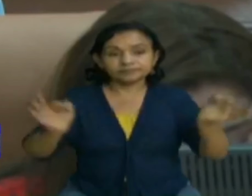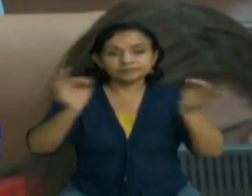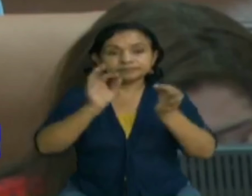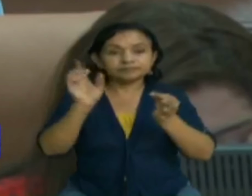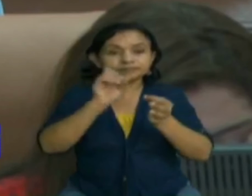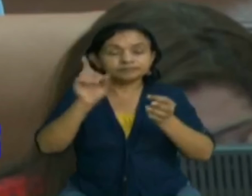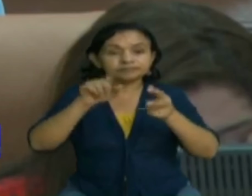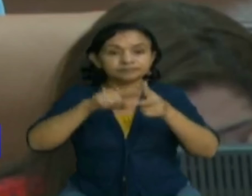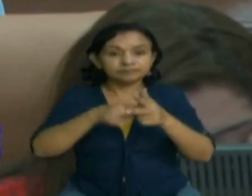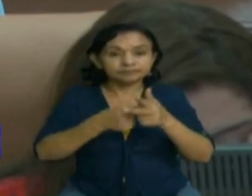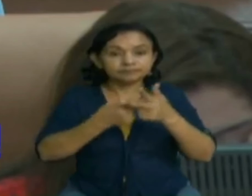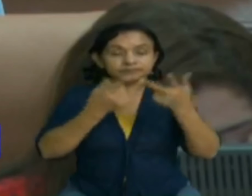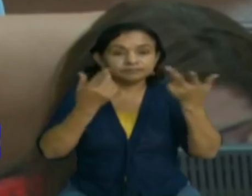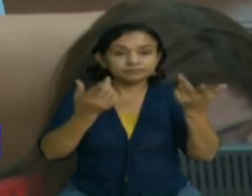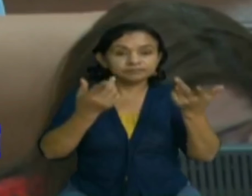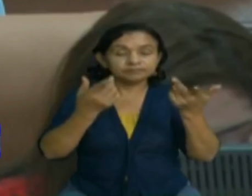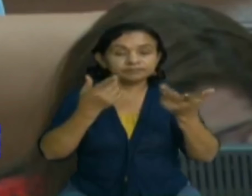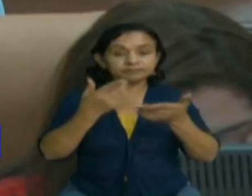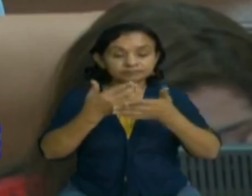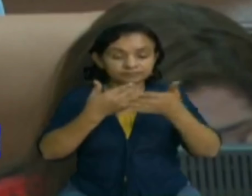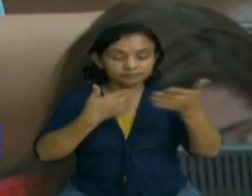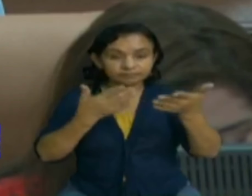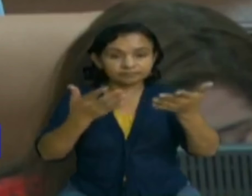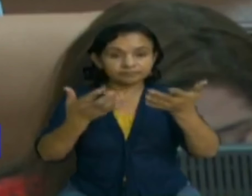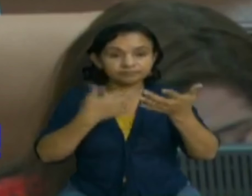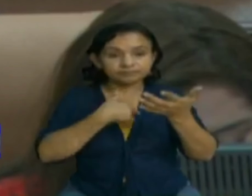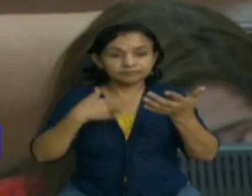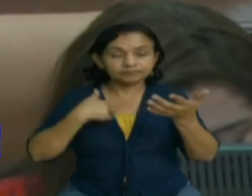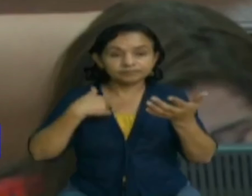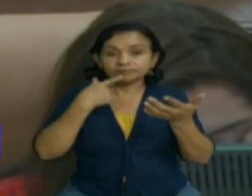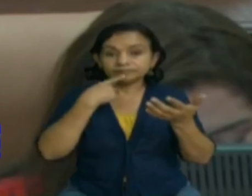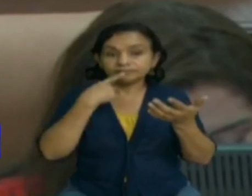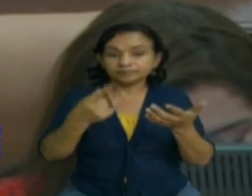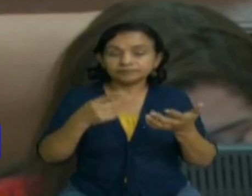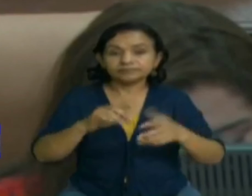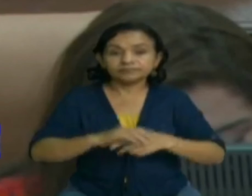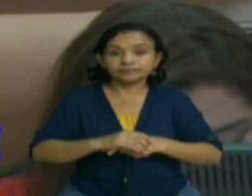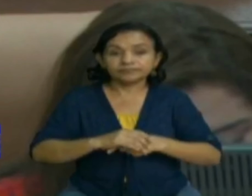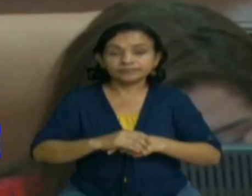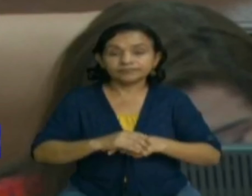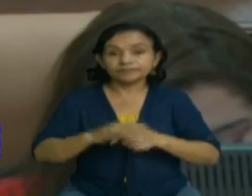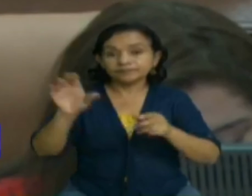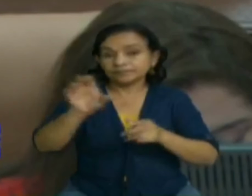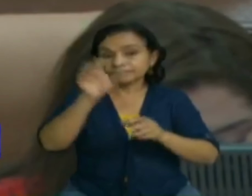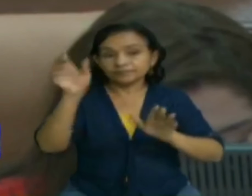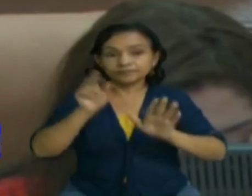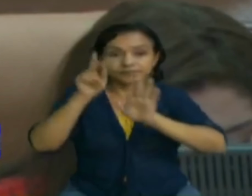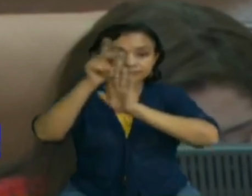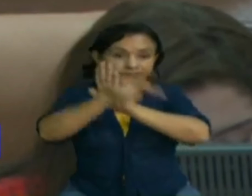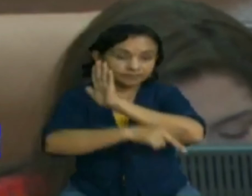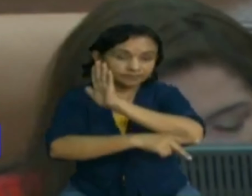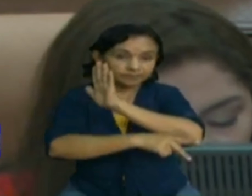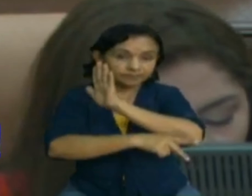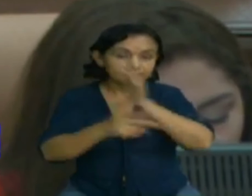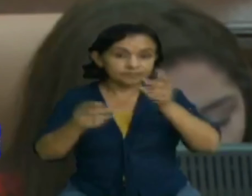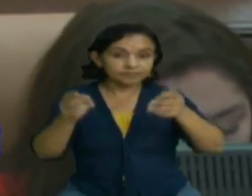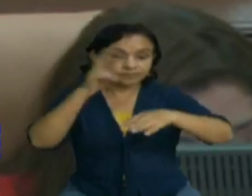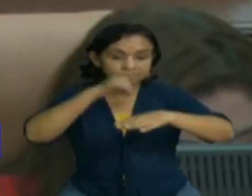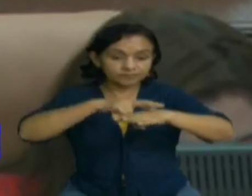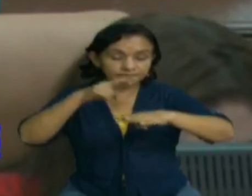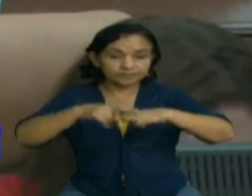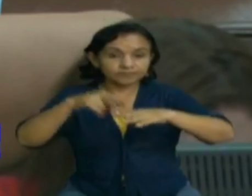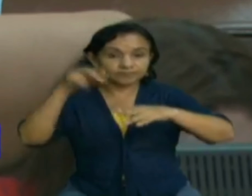procedencia de la solicitud. Es decir, mientras en otros países es una regla, en